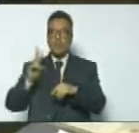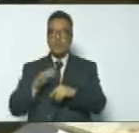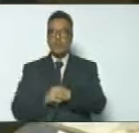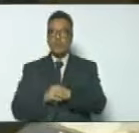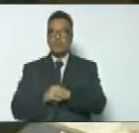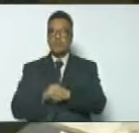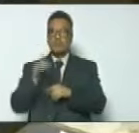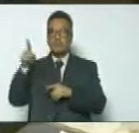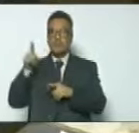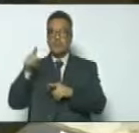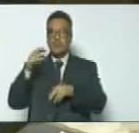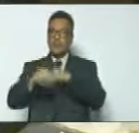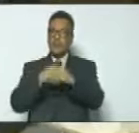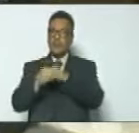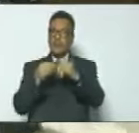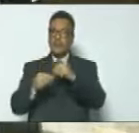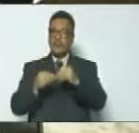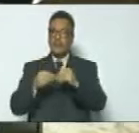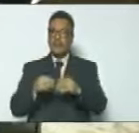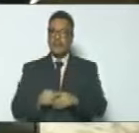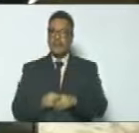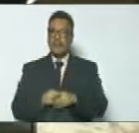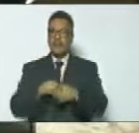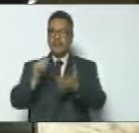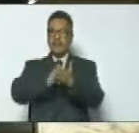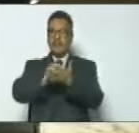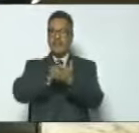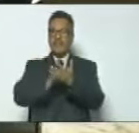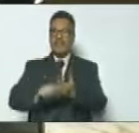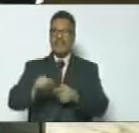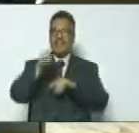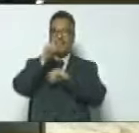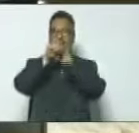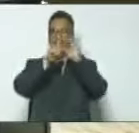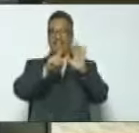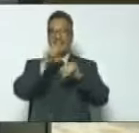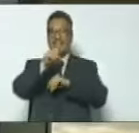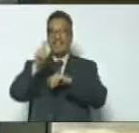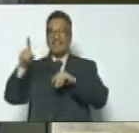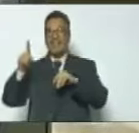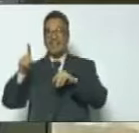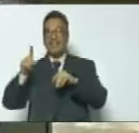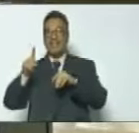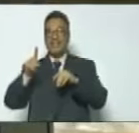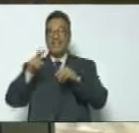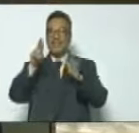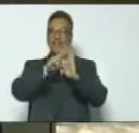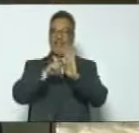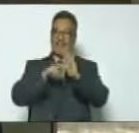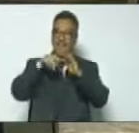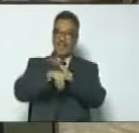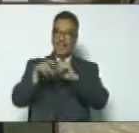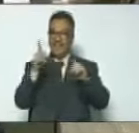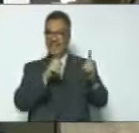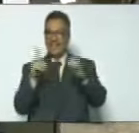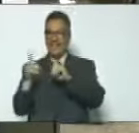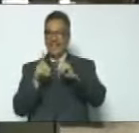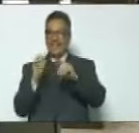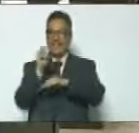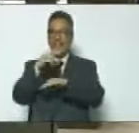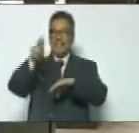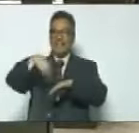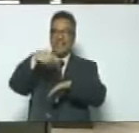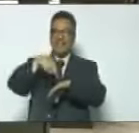Venezuela, de conformidad con lo establecido en el artículo 111 del Reglamento Interior y Debate de